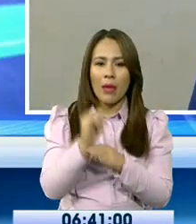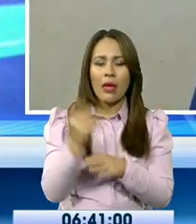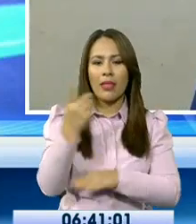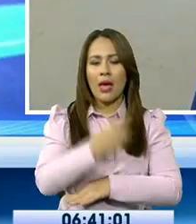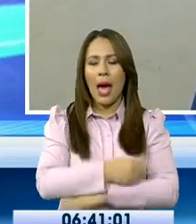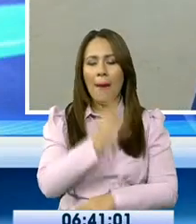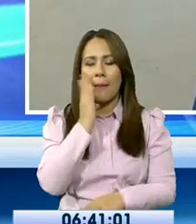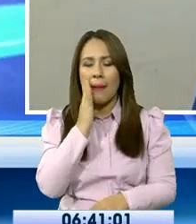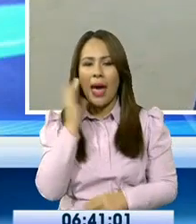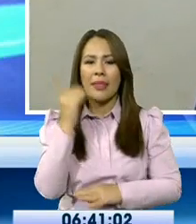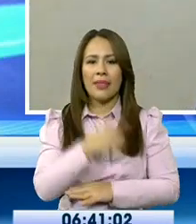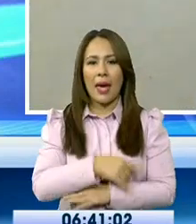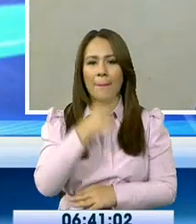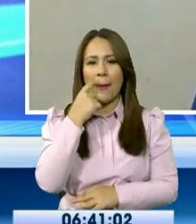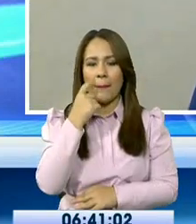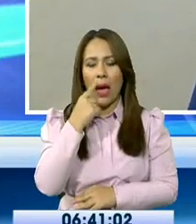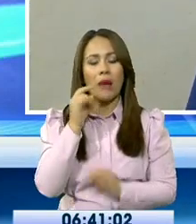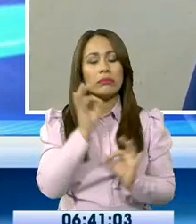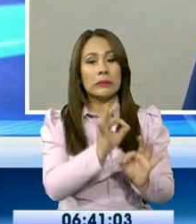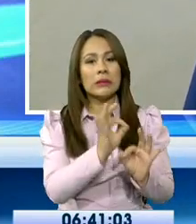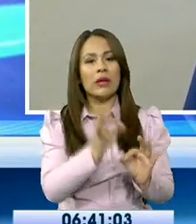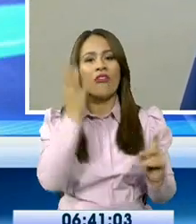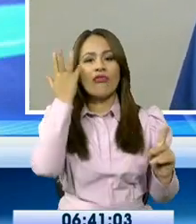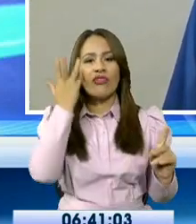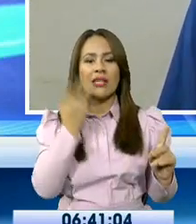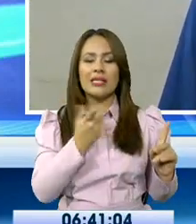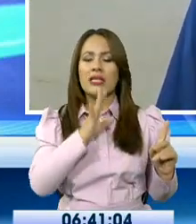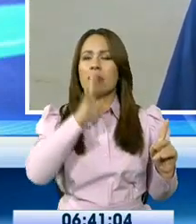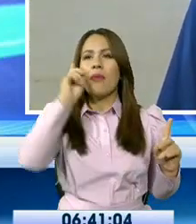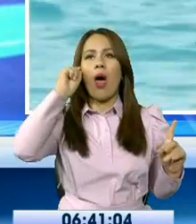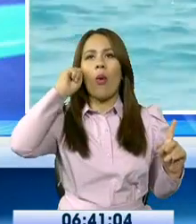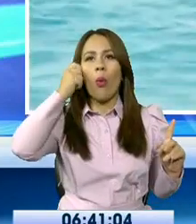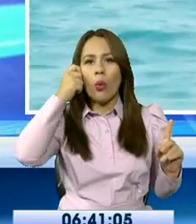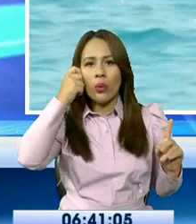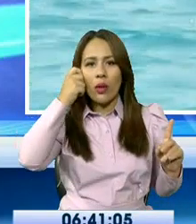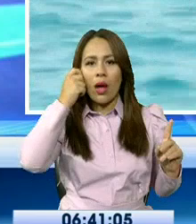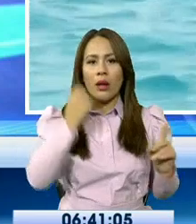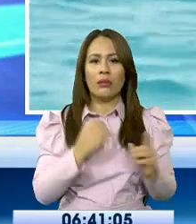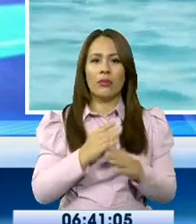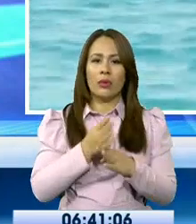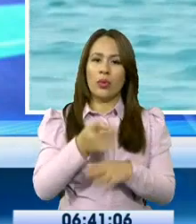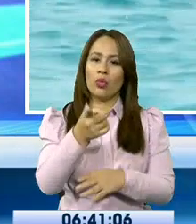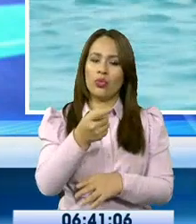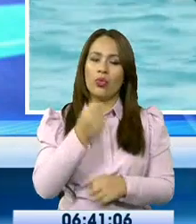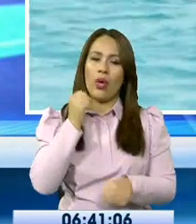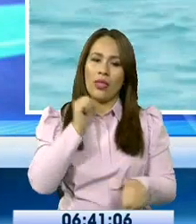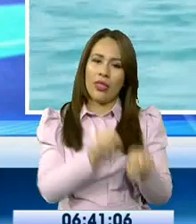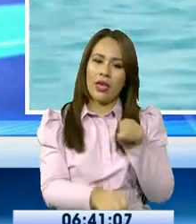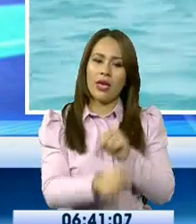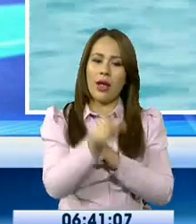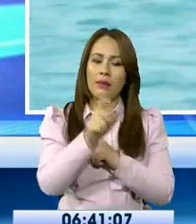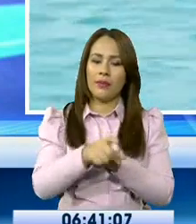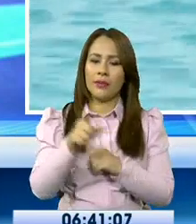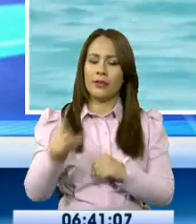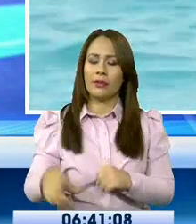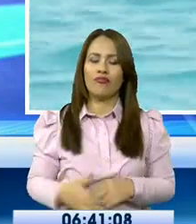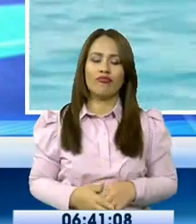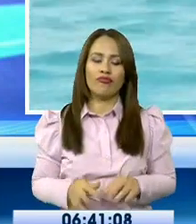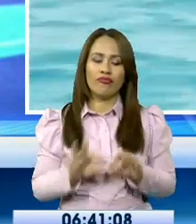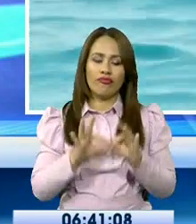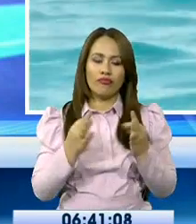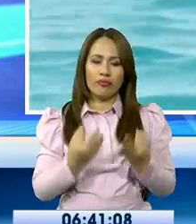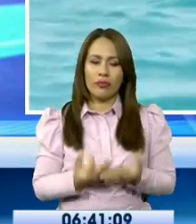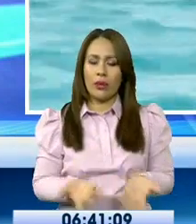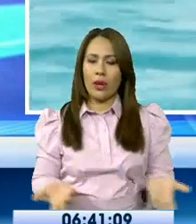Padre, son fechas marcadas. Entonces, el resto de su vida le va a amargar la vida, que quepa la redundancia, a su familia. Y